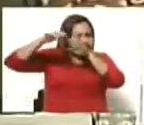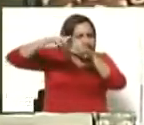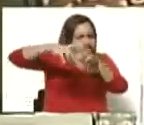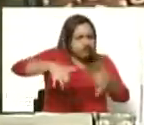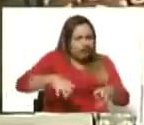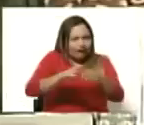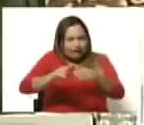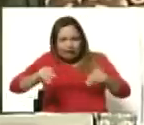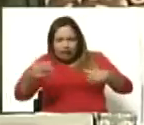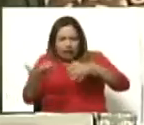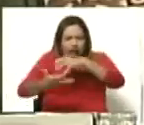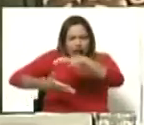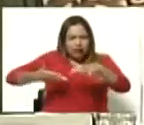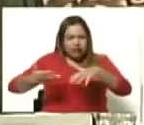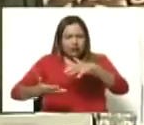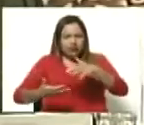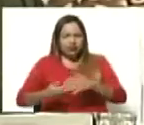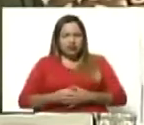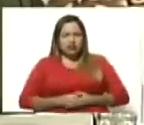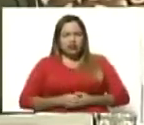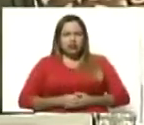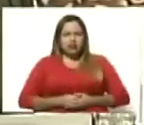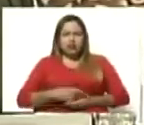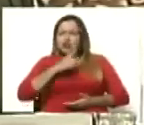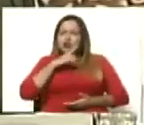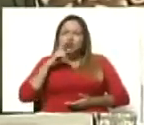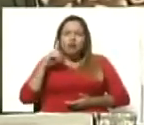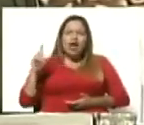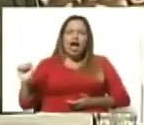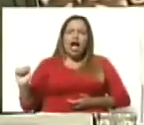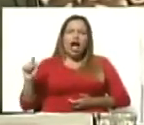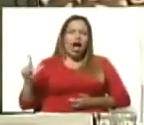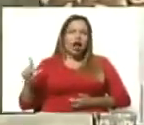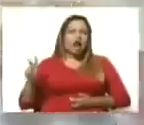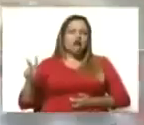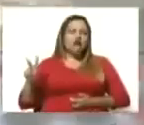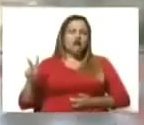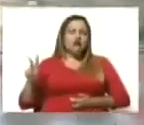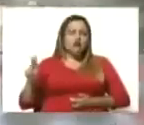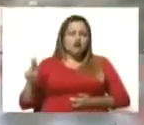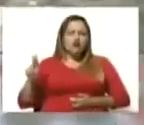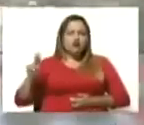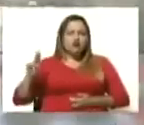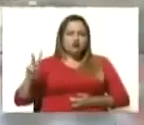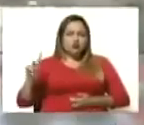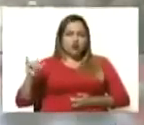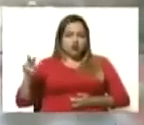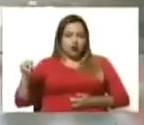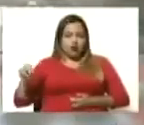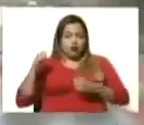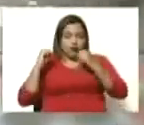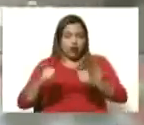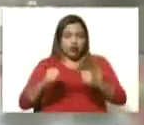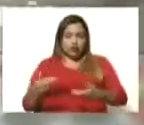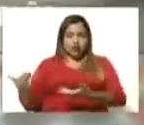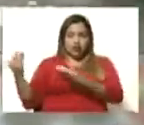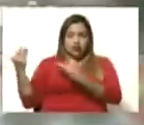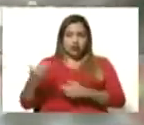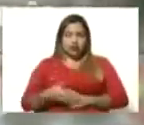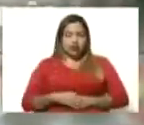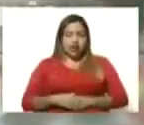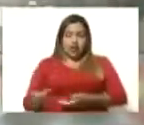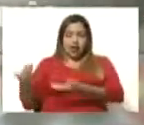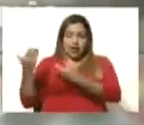Una, ¿cómo es que le dices tú? Una aluvión de barro fuerte. Allá está la gobernadora Karina